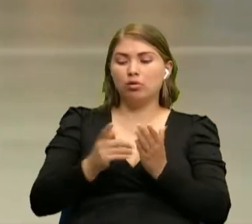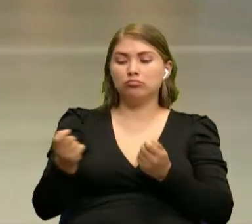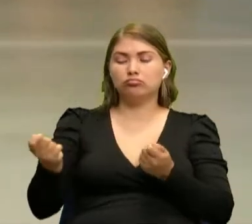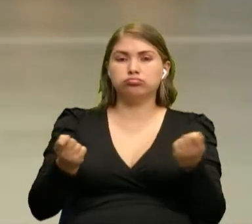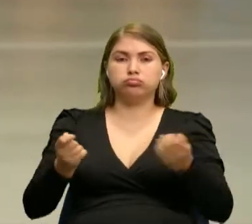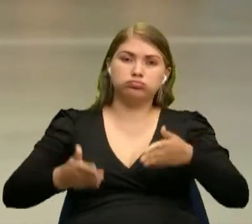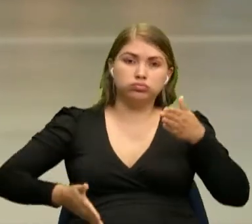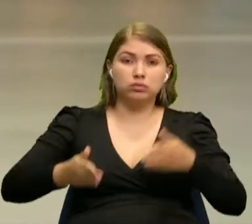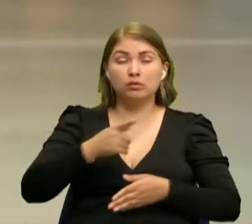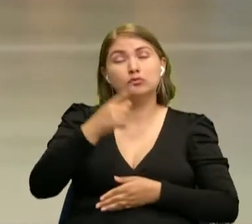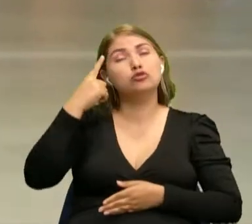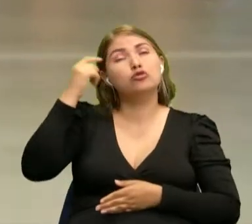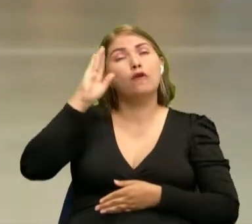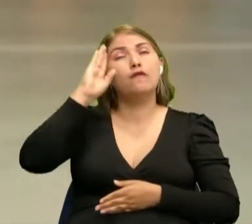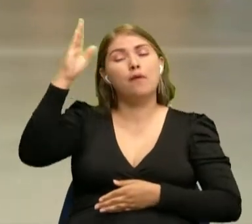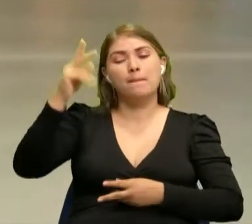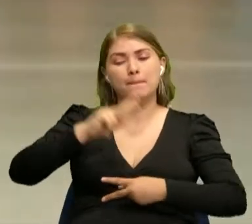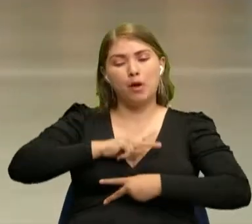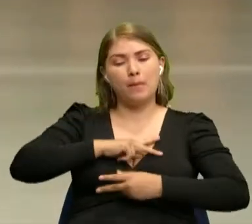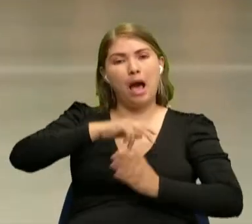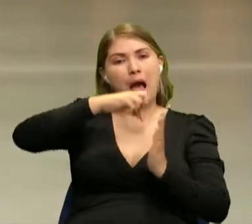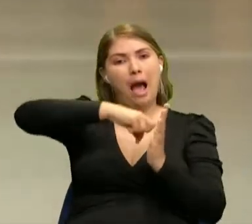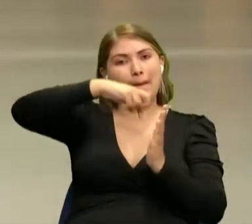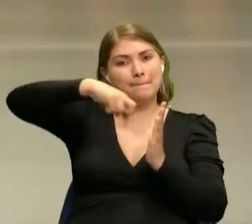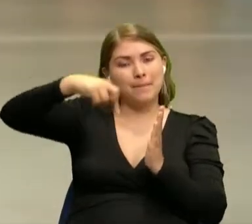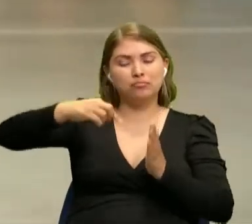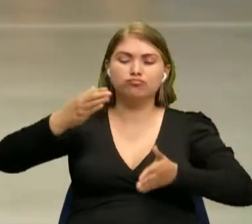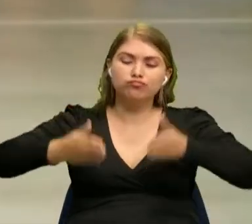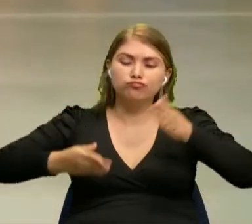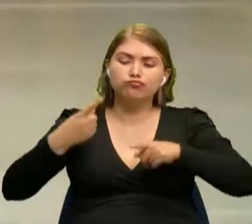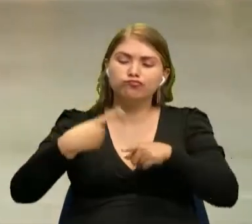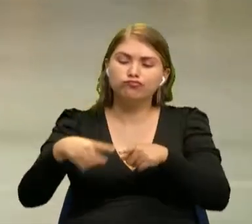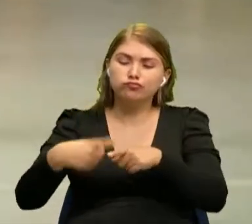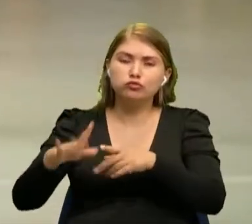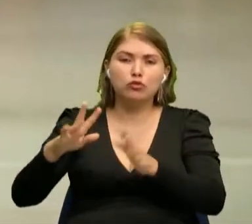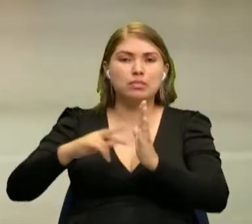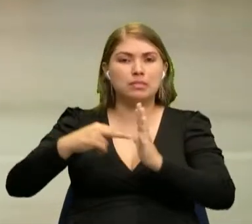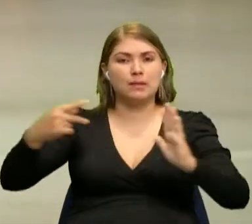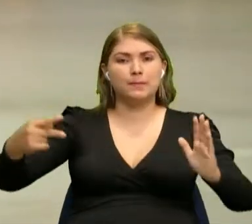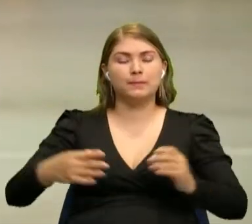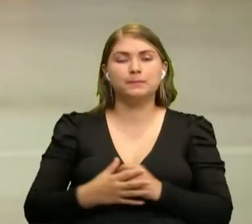sueña con desarrollar sus propias aplicaciones, robots y demás aparatos tecnológicos.